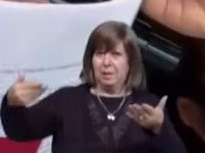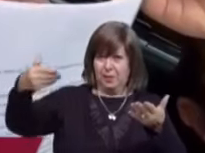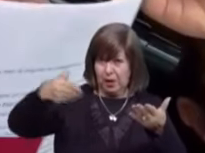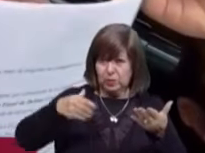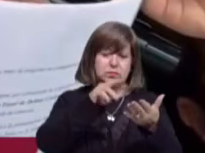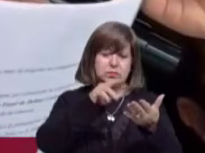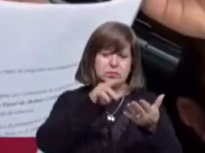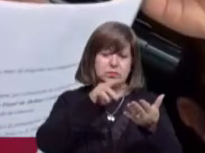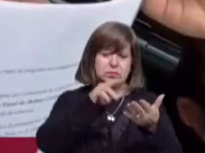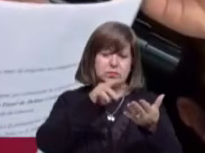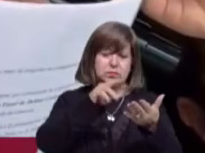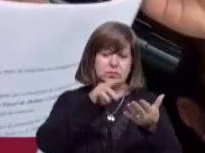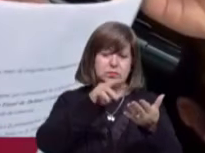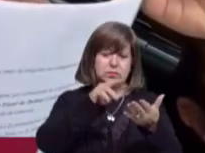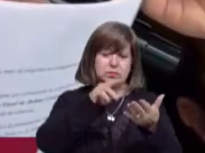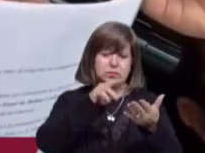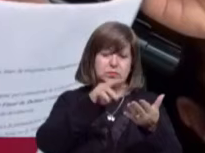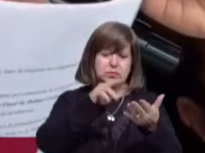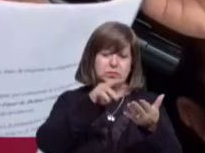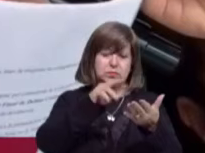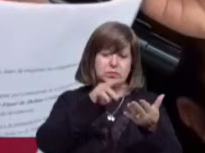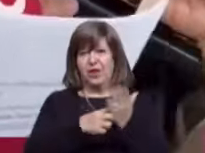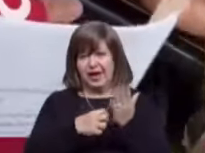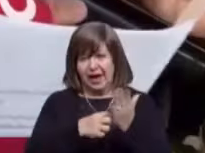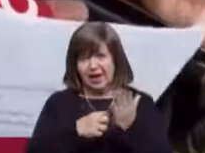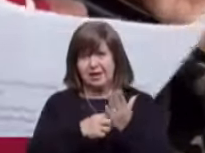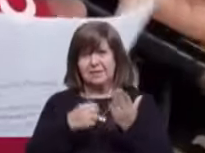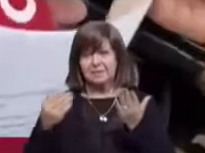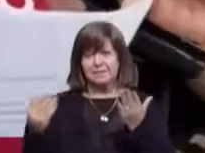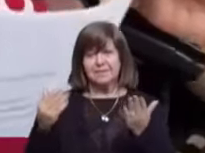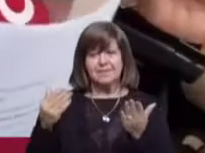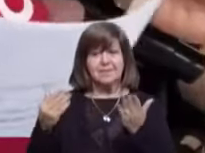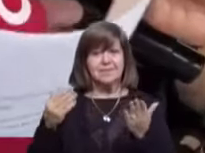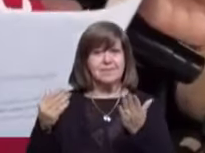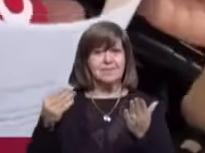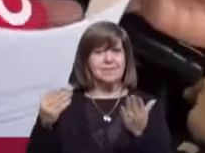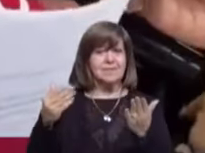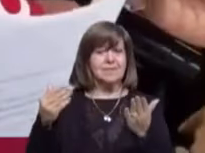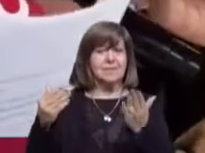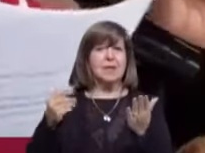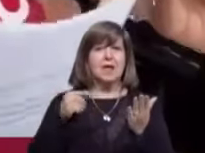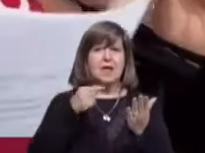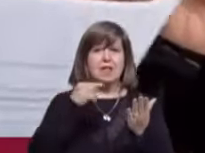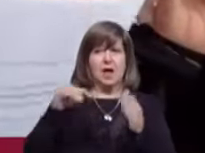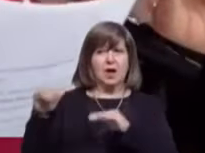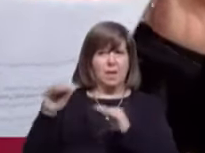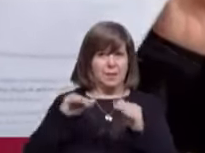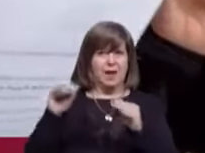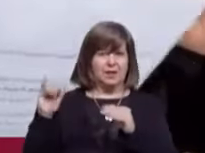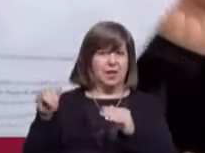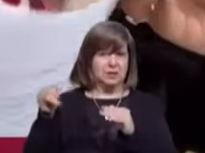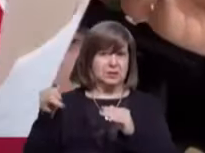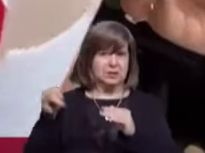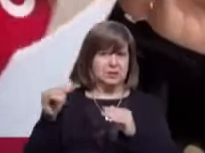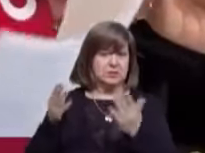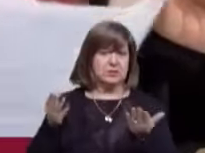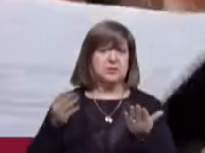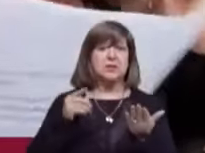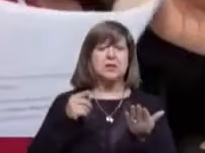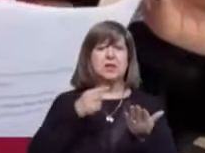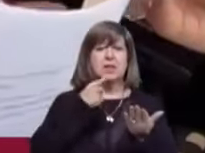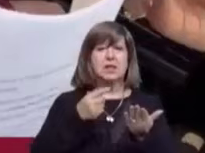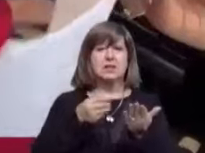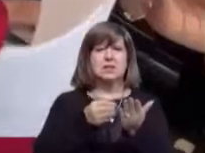fiscal en Jefa ya señalada mediante la cual comparte En definitiva el criterio inicialmente vertido por el fiscal de instrucción también a cargo de la